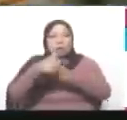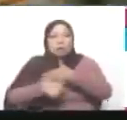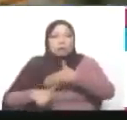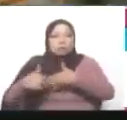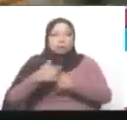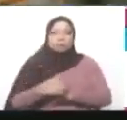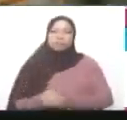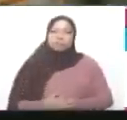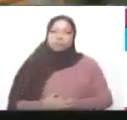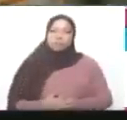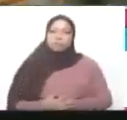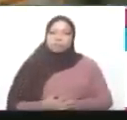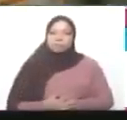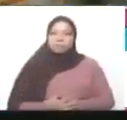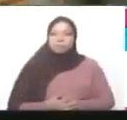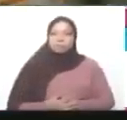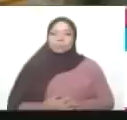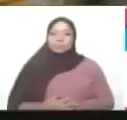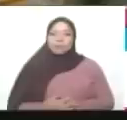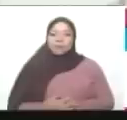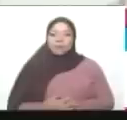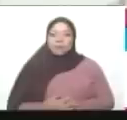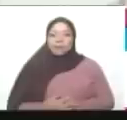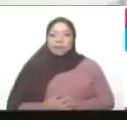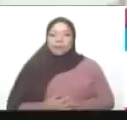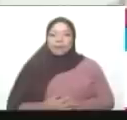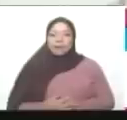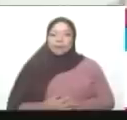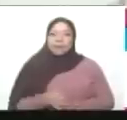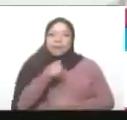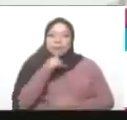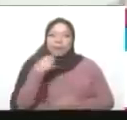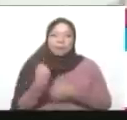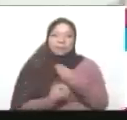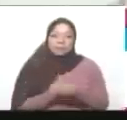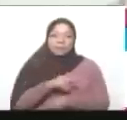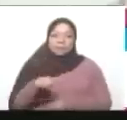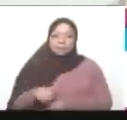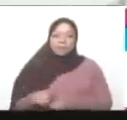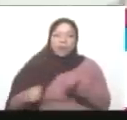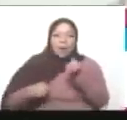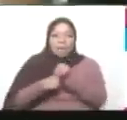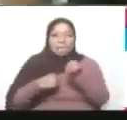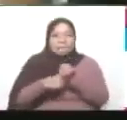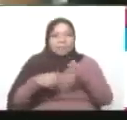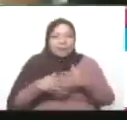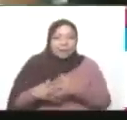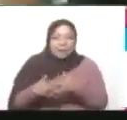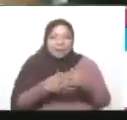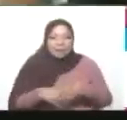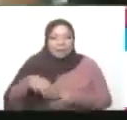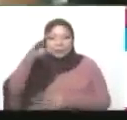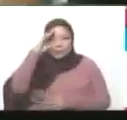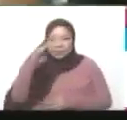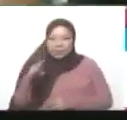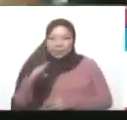las pretensiones hoy del imperio estadounidense con apoyo del gobierno británico